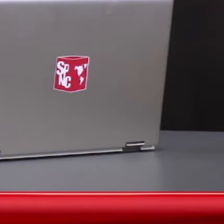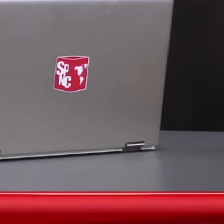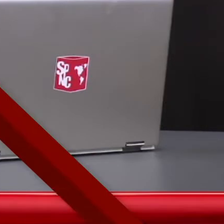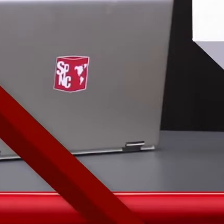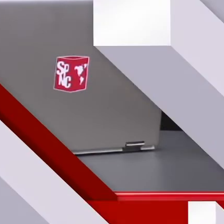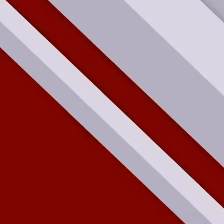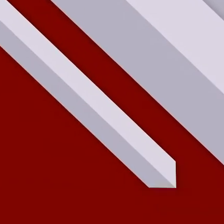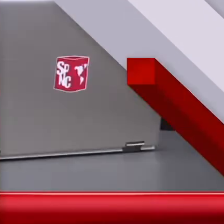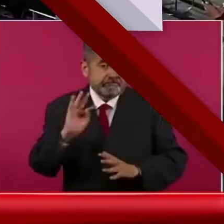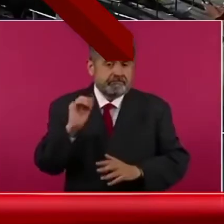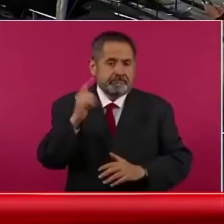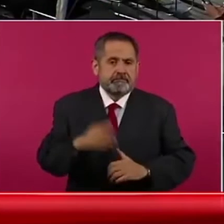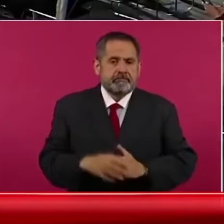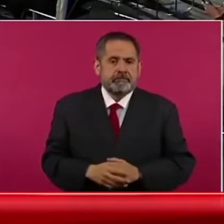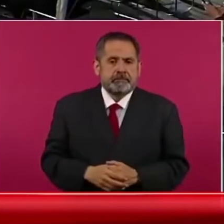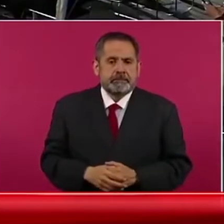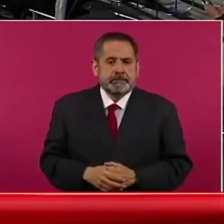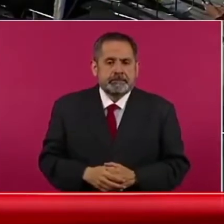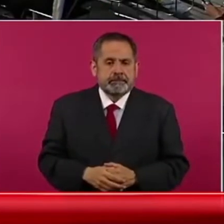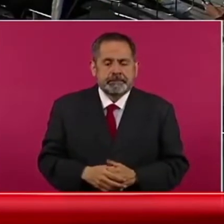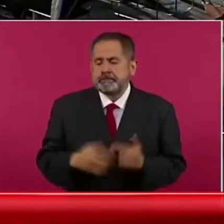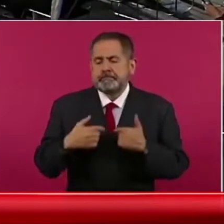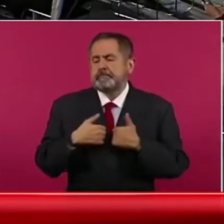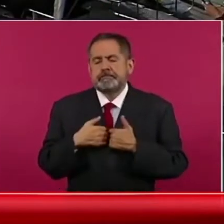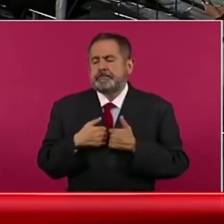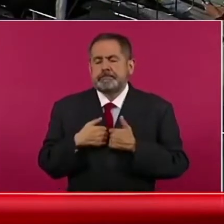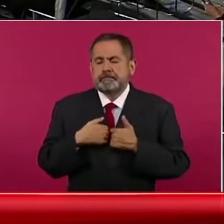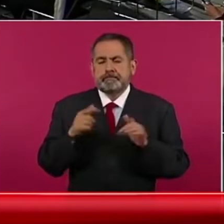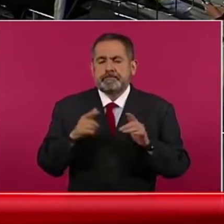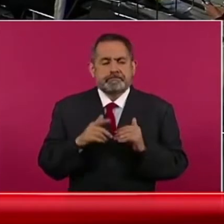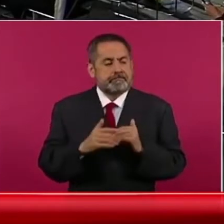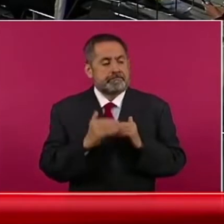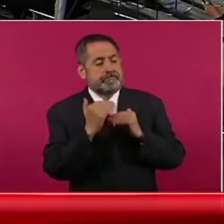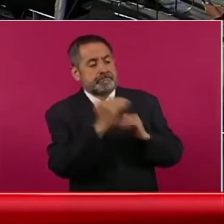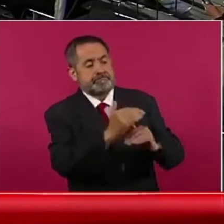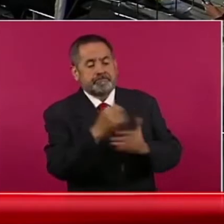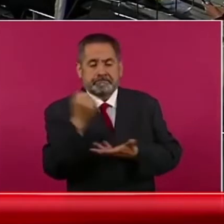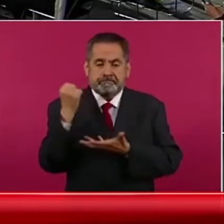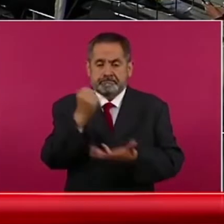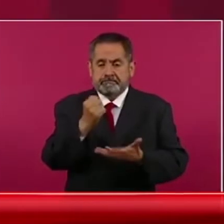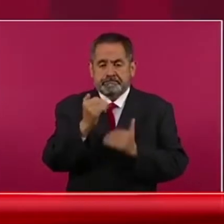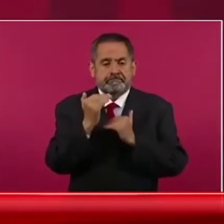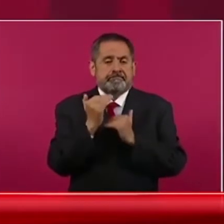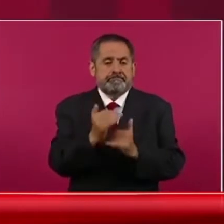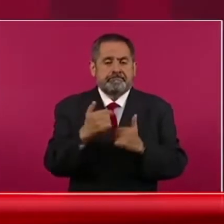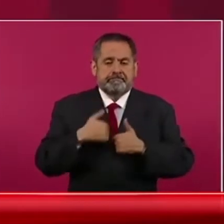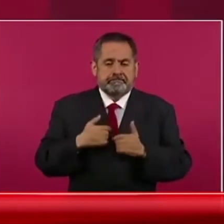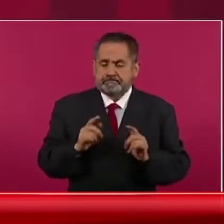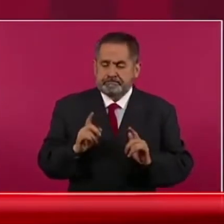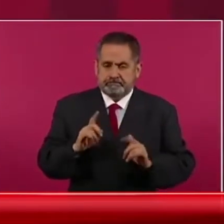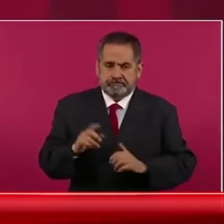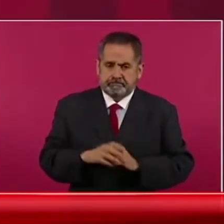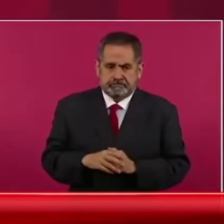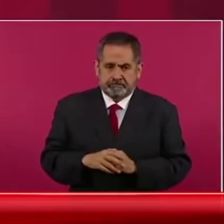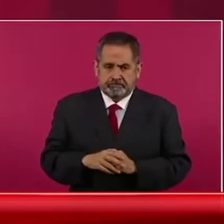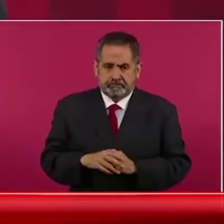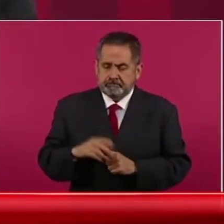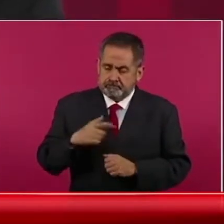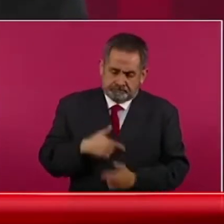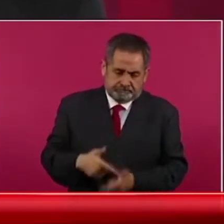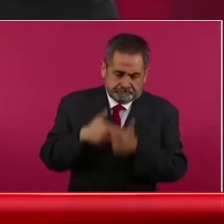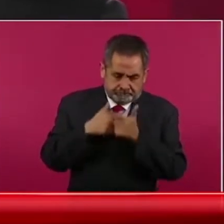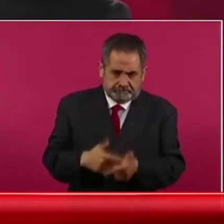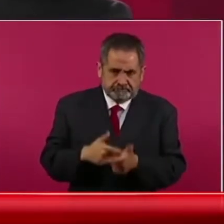Andrés Manuel López Obrador. Yo no voy a limitar el presupuesto. Lo que voy a seguir